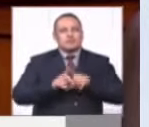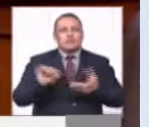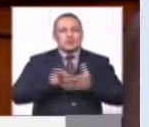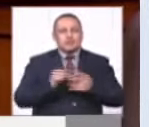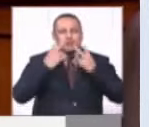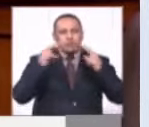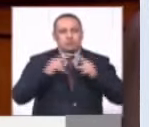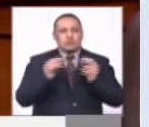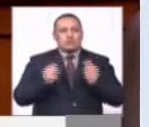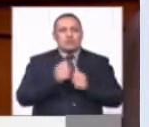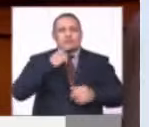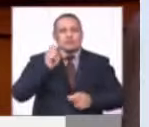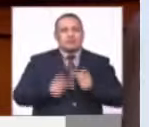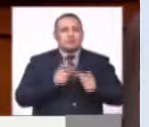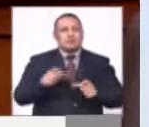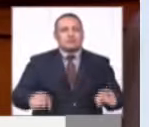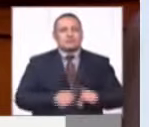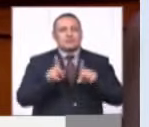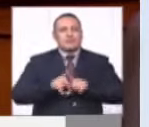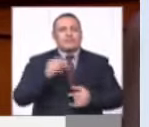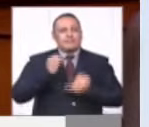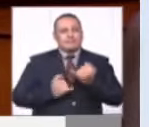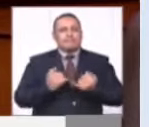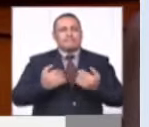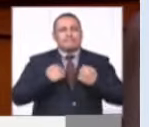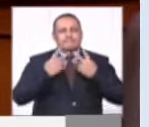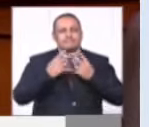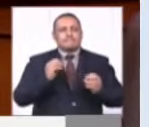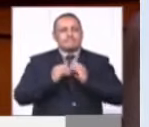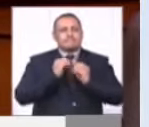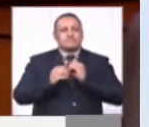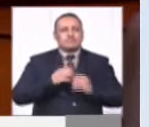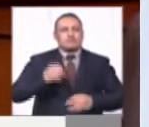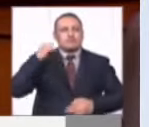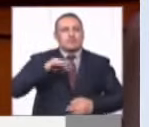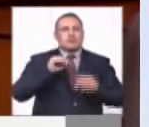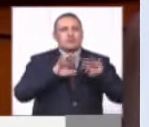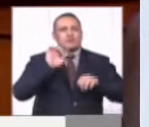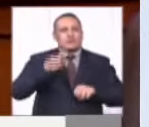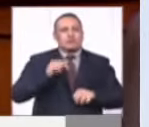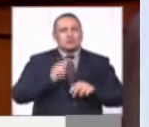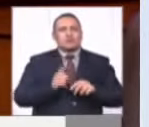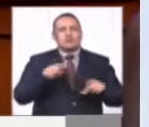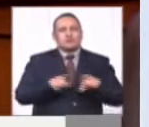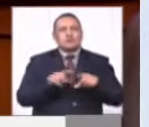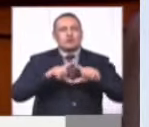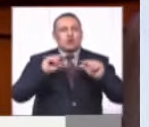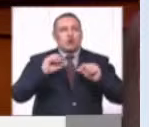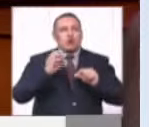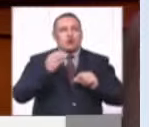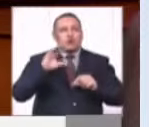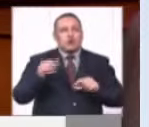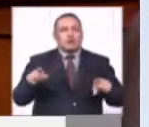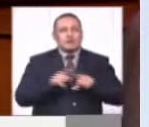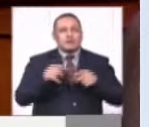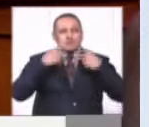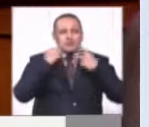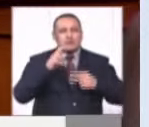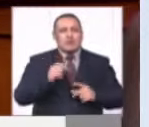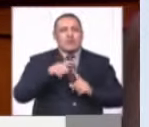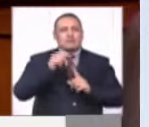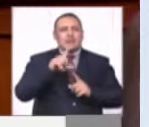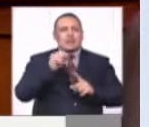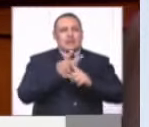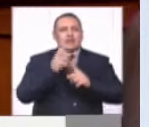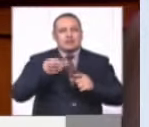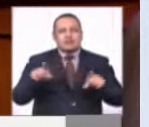los conocedores de la necesidad de su pueblo. Finalmente, la erradicación de 95 mil hectáreas de coca en el Brai, como también Atalaya y Putumayo,